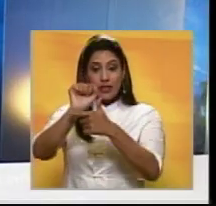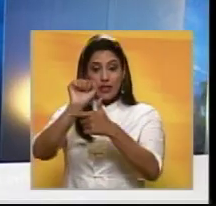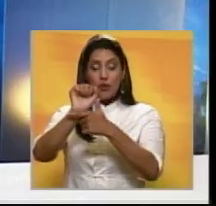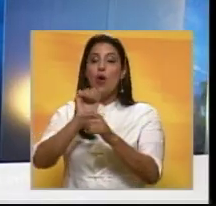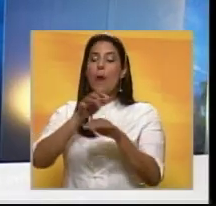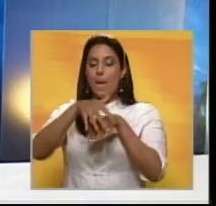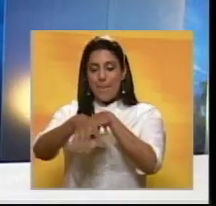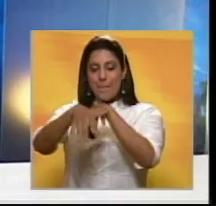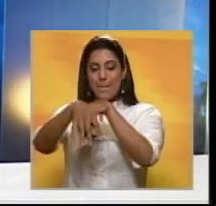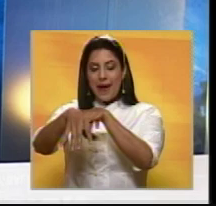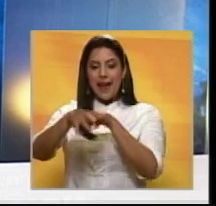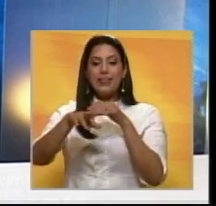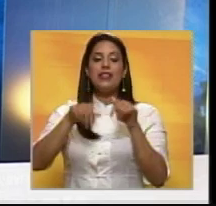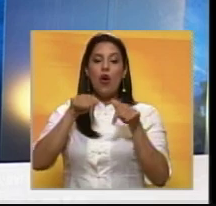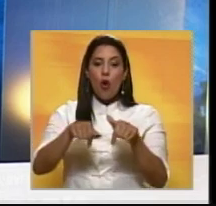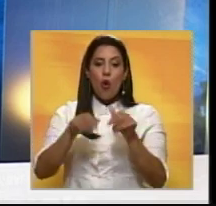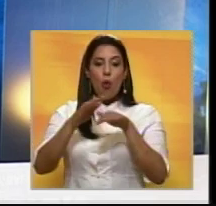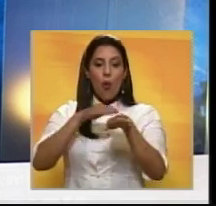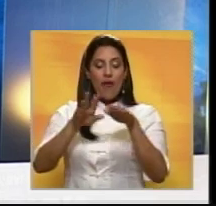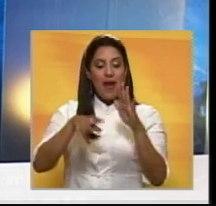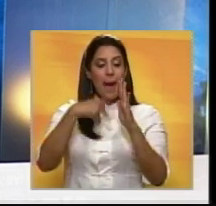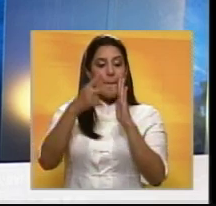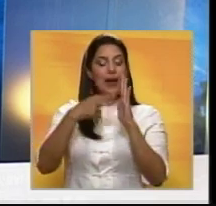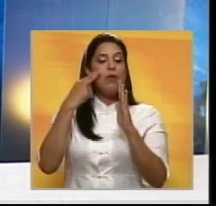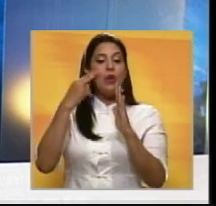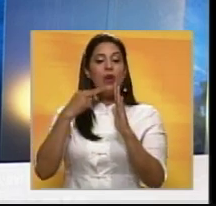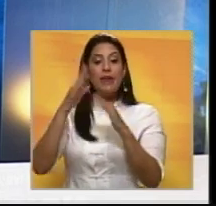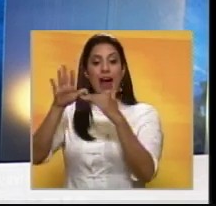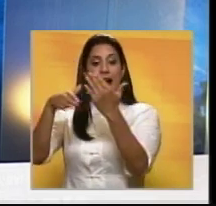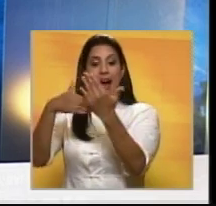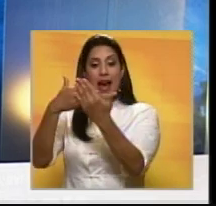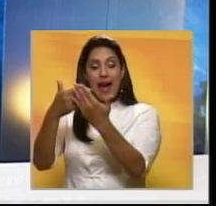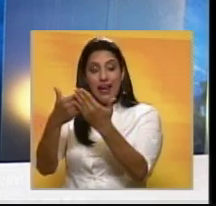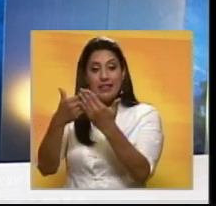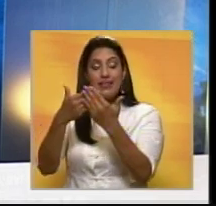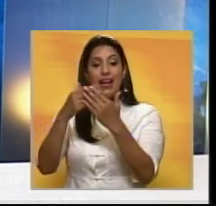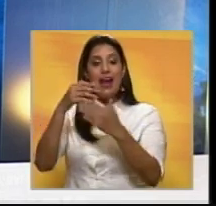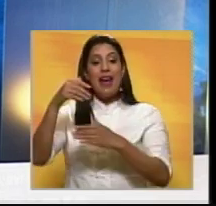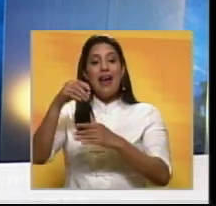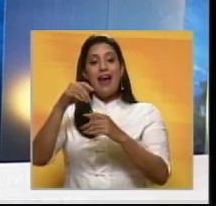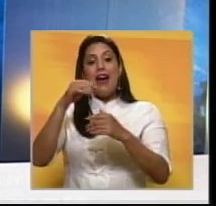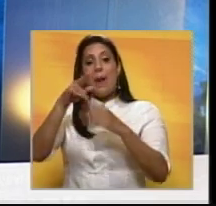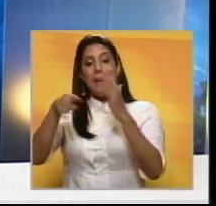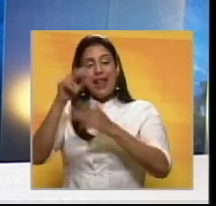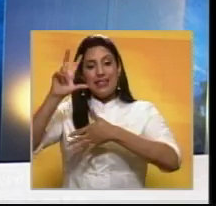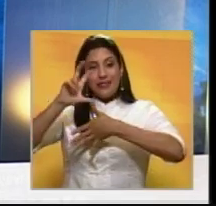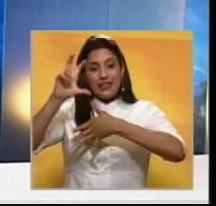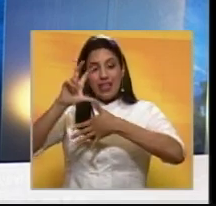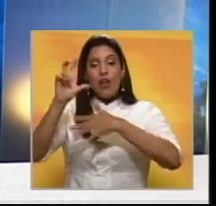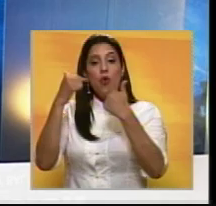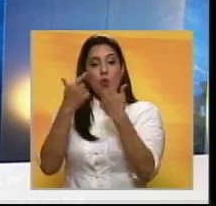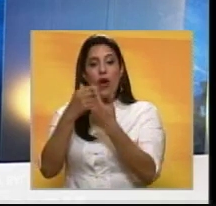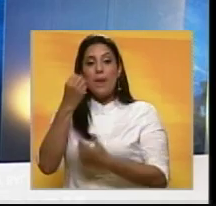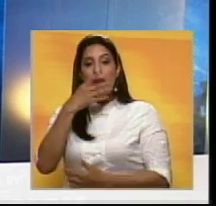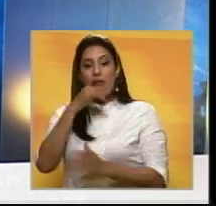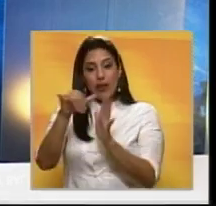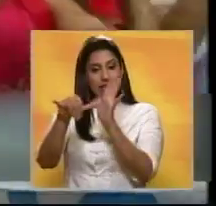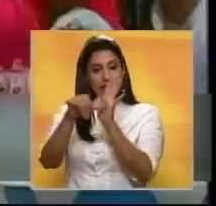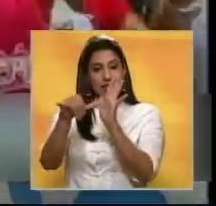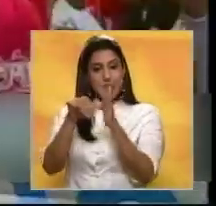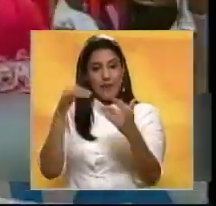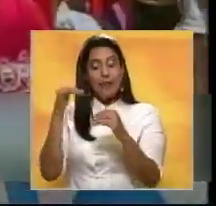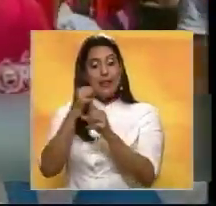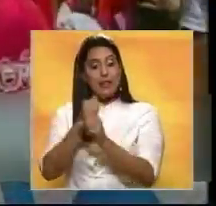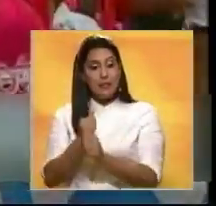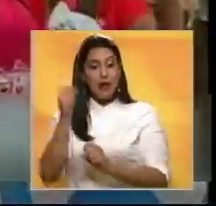se movilizan este jueves desde la Plaza Bolívar hasta la Plaza Bicentenario de Palacio de Miraflores en Caracas en defensa de la paz y la soberanía del país.